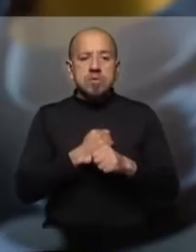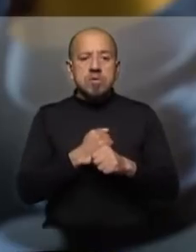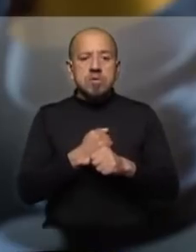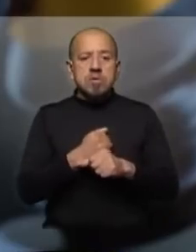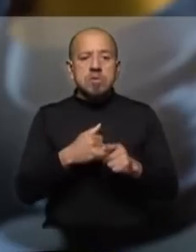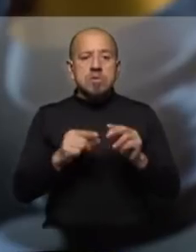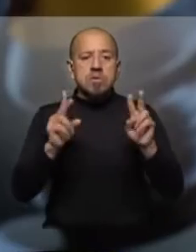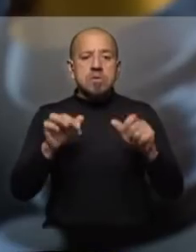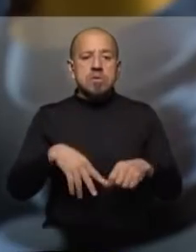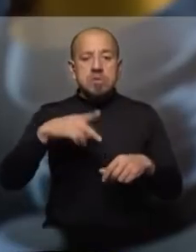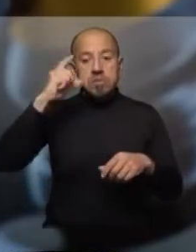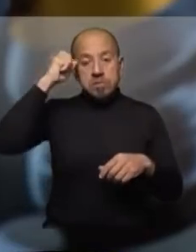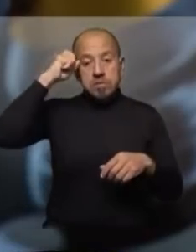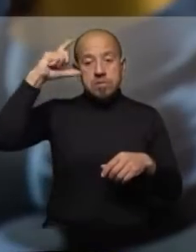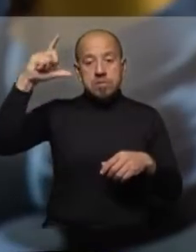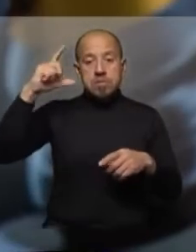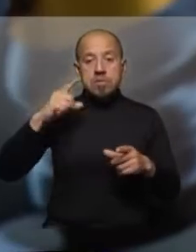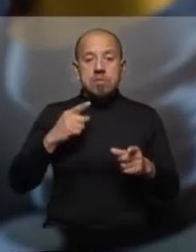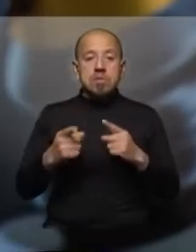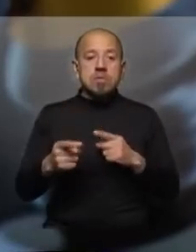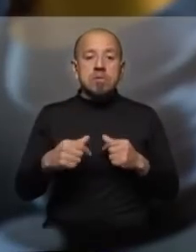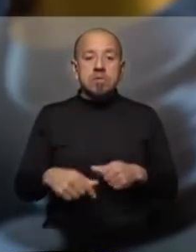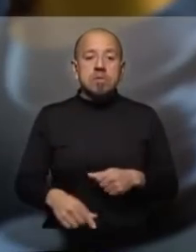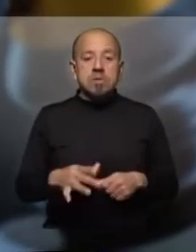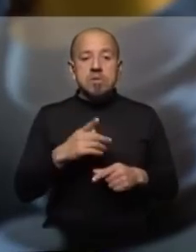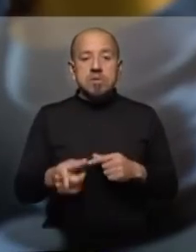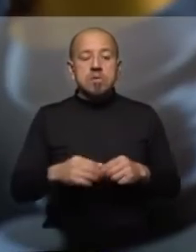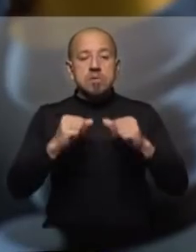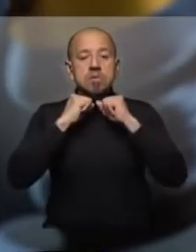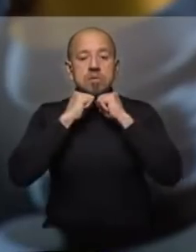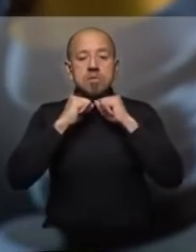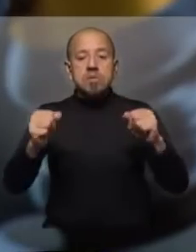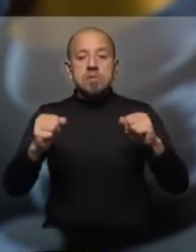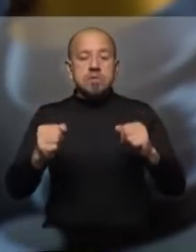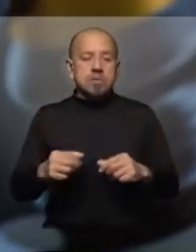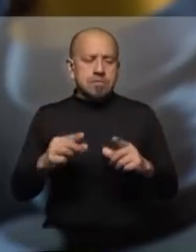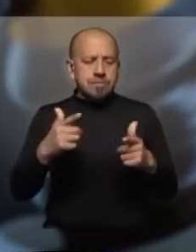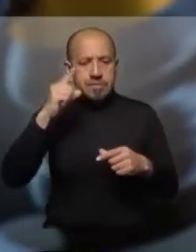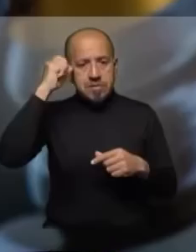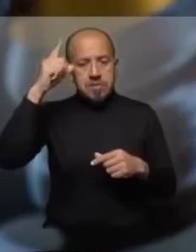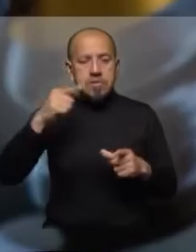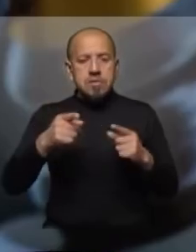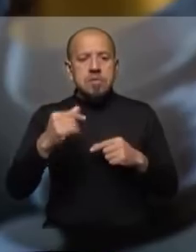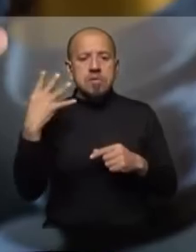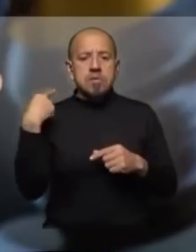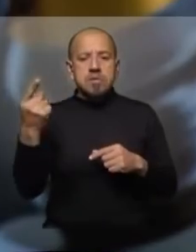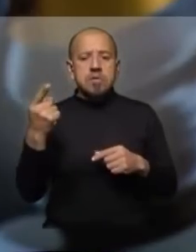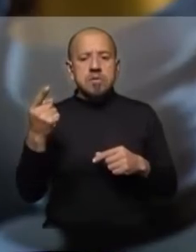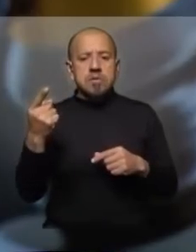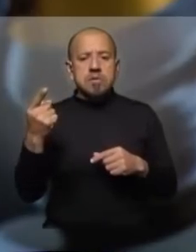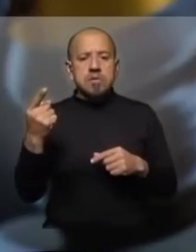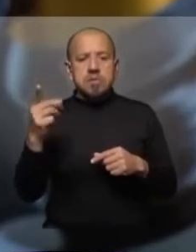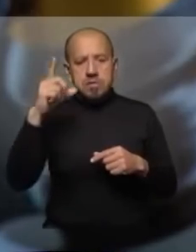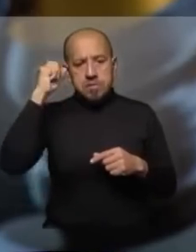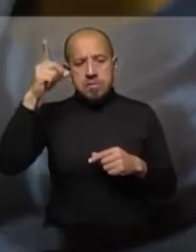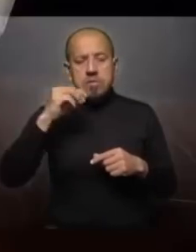en materia de inteligencia ni le digo tenemos una secretaría Nacional de desinteligencia con un director secretario Nacional de inteligencia